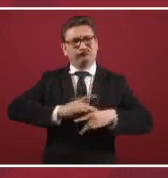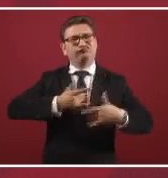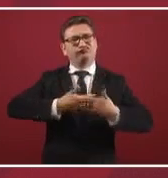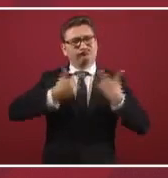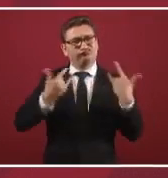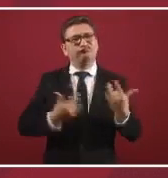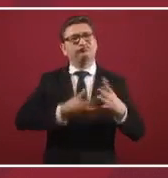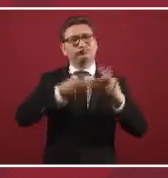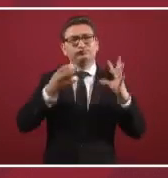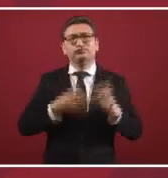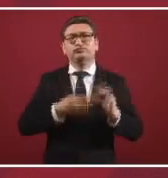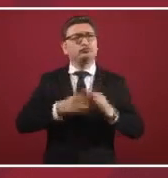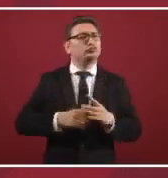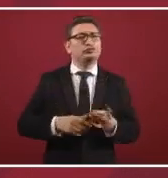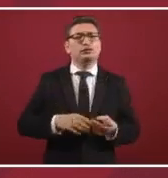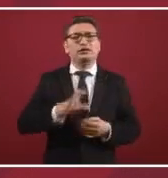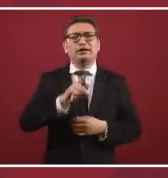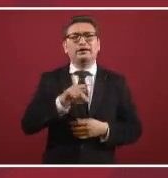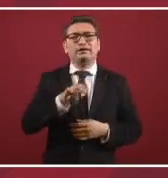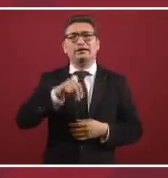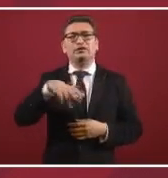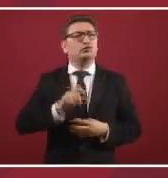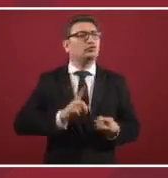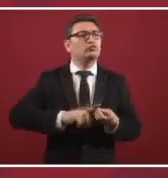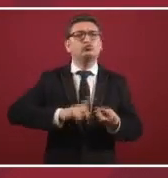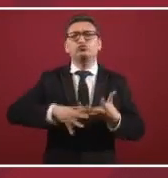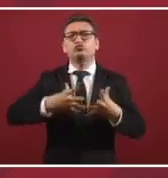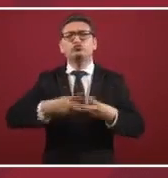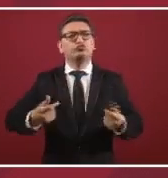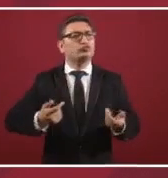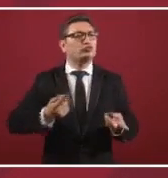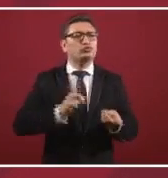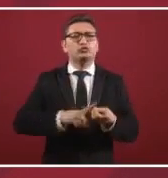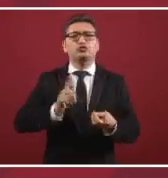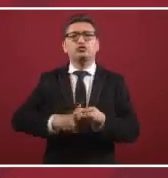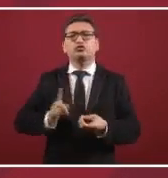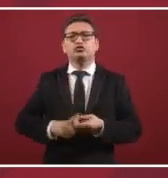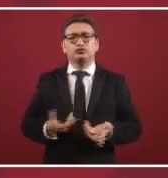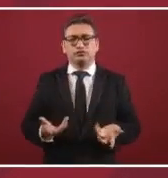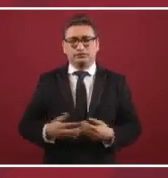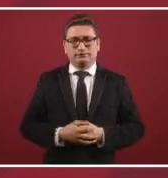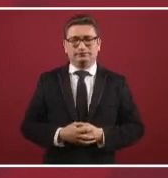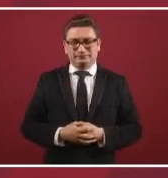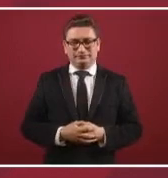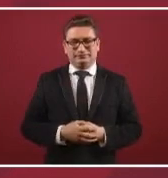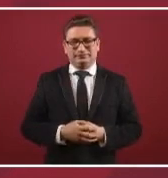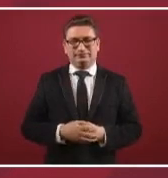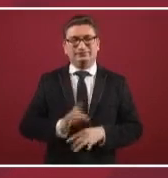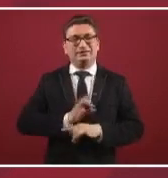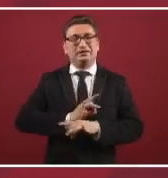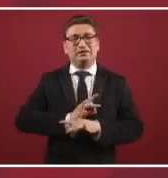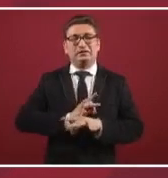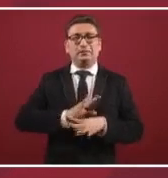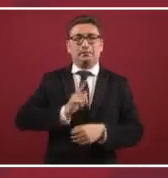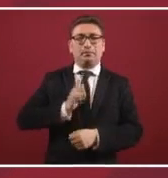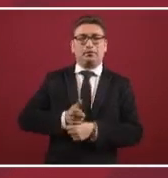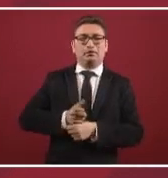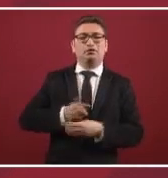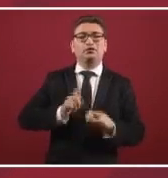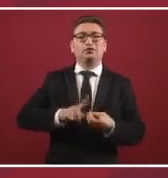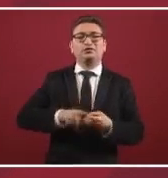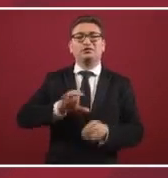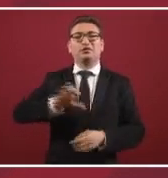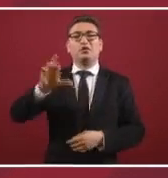¿Y a dónde fue Catarino? ¿Qué se hizo Catarino? Y apareció en Costa